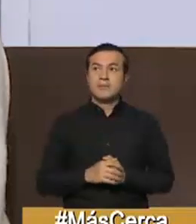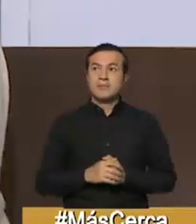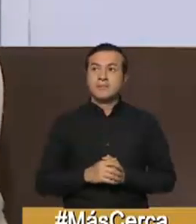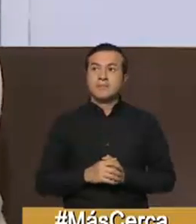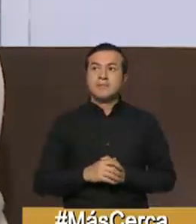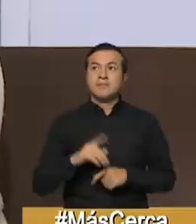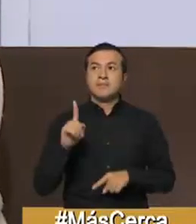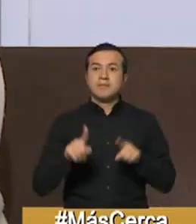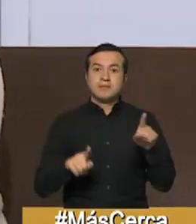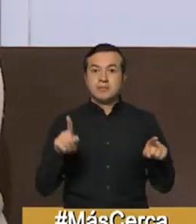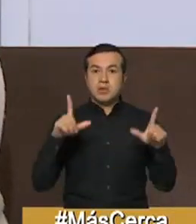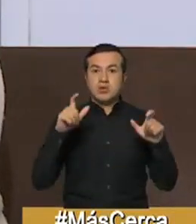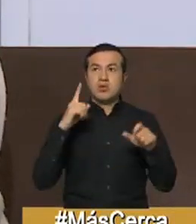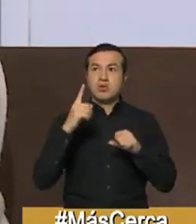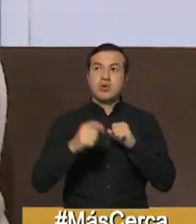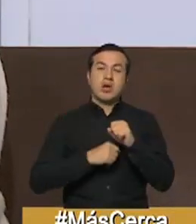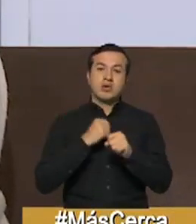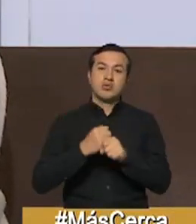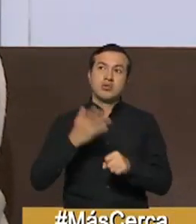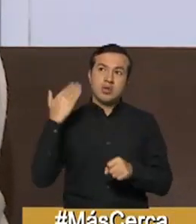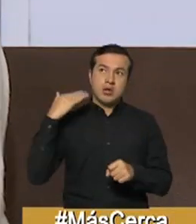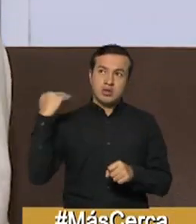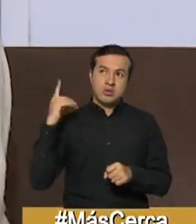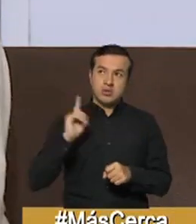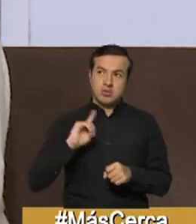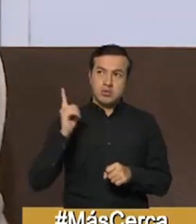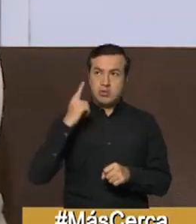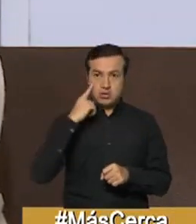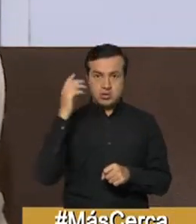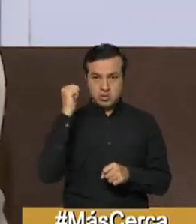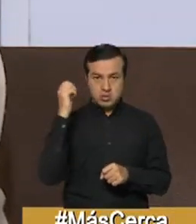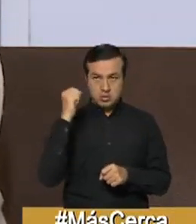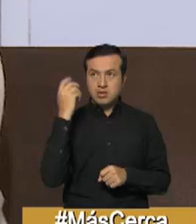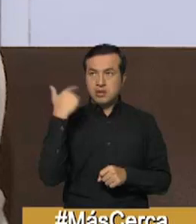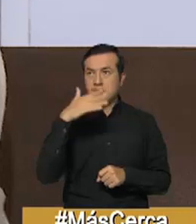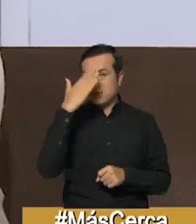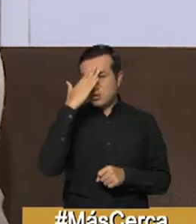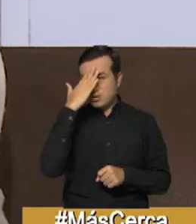por ahí me han llegado fotos de años anteriores, pero ya les tenemos ubicados.